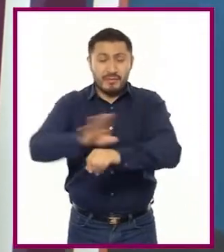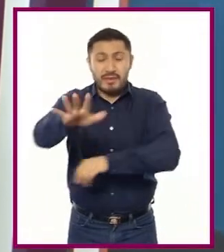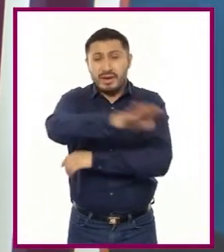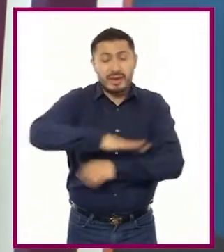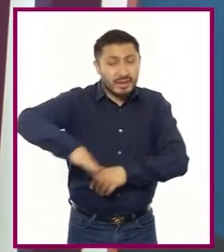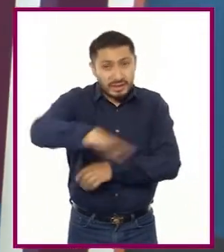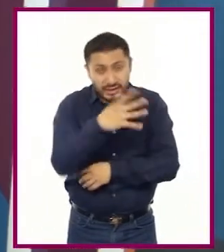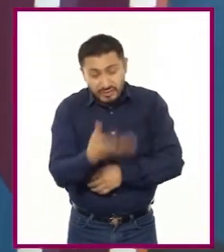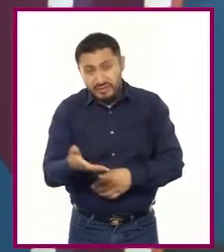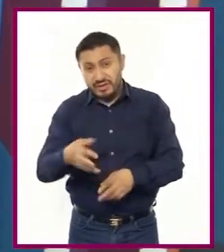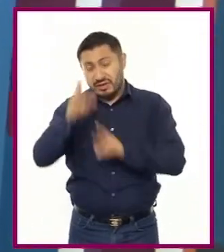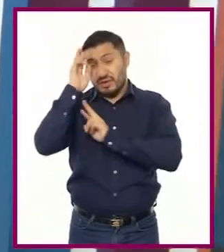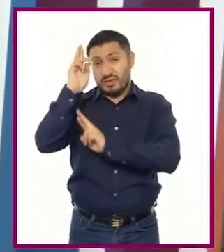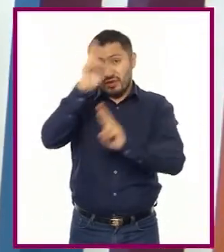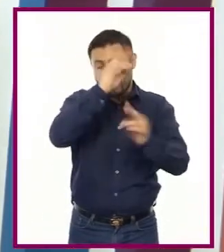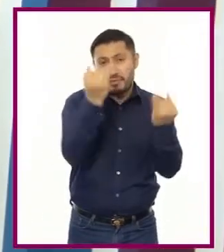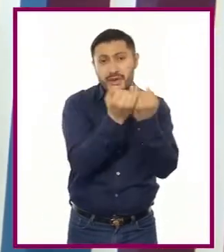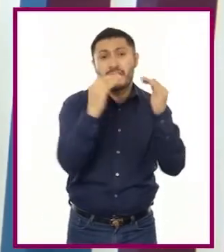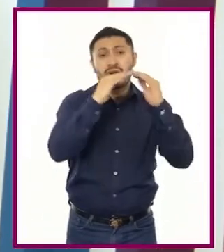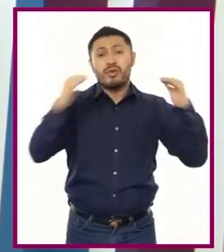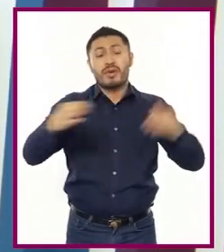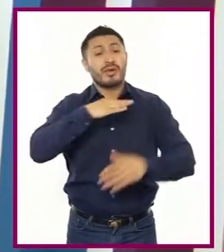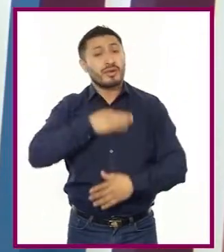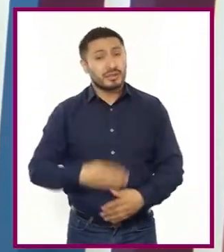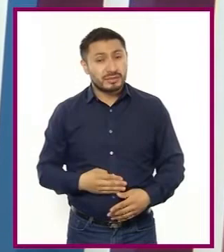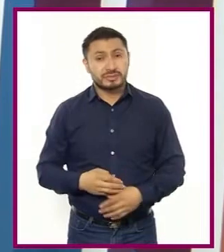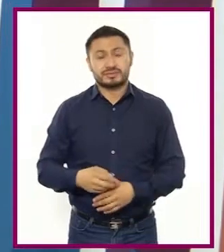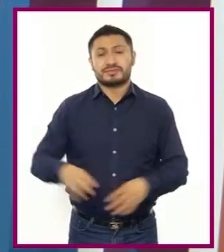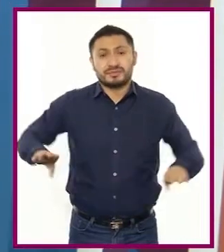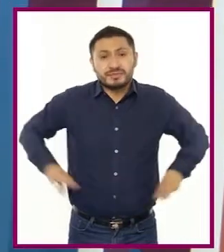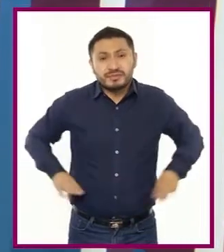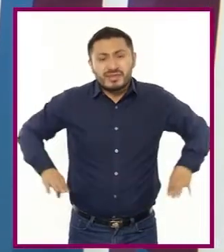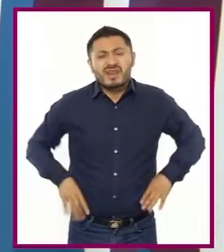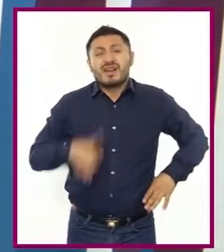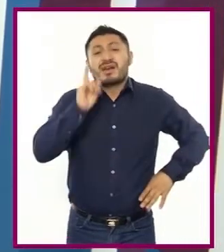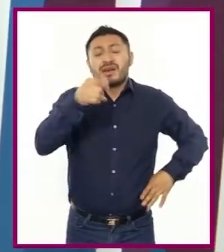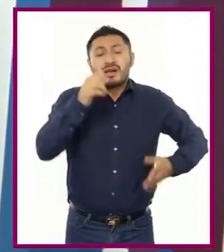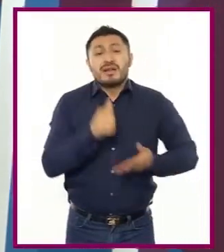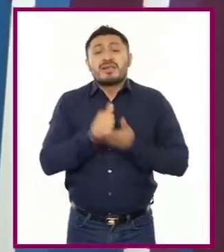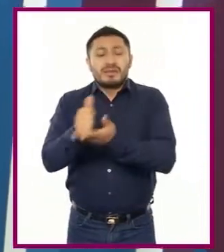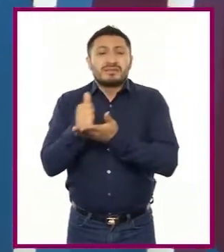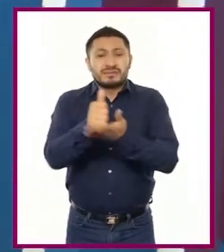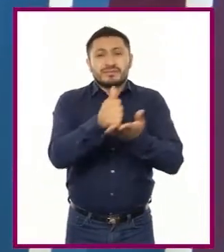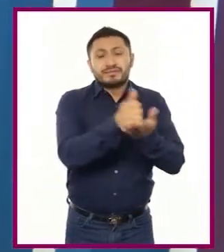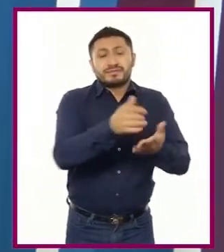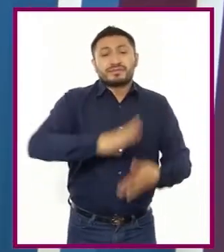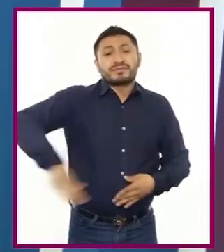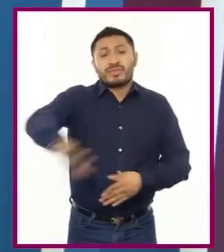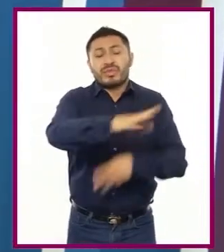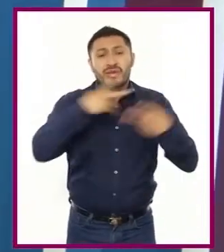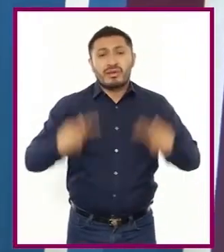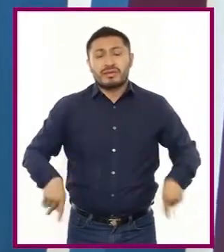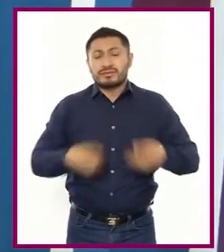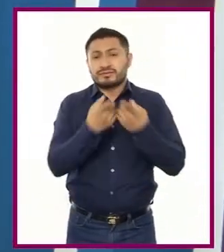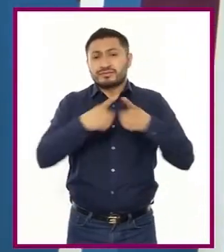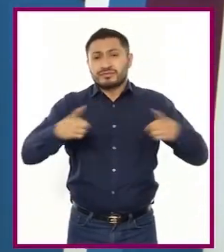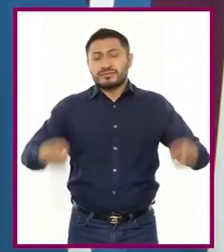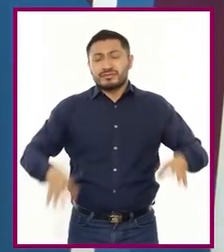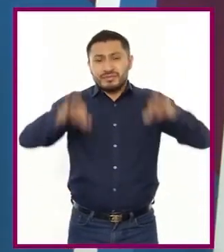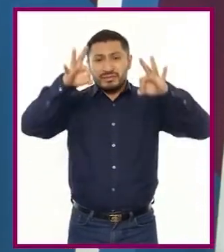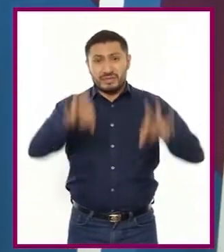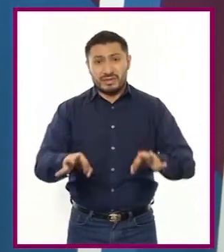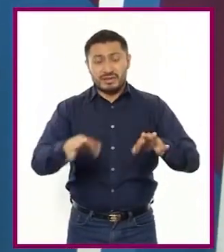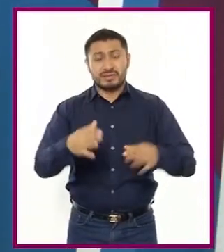respeto, la igualdad y la justicia, aspectos que contribuyen al desarrollo integral y digno de todas las